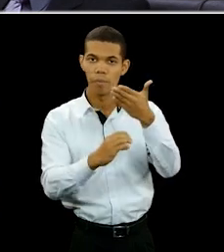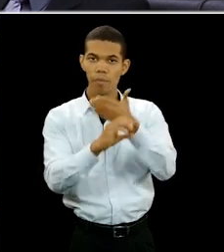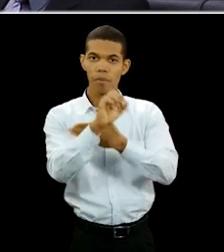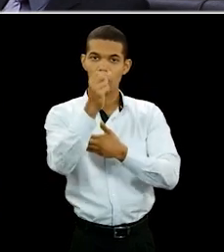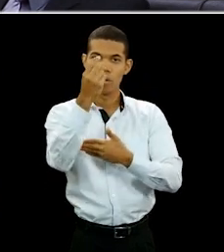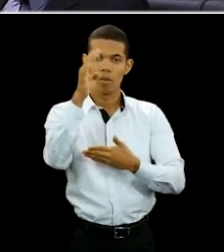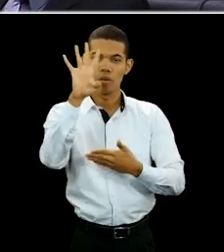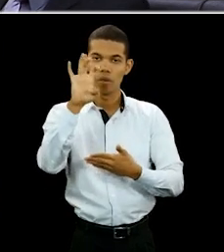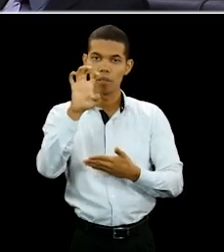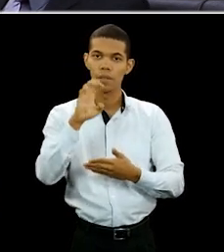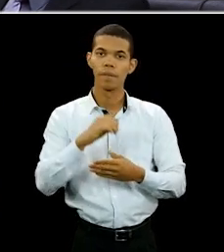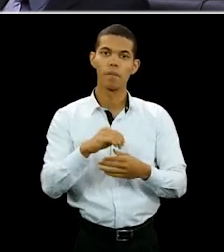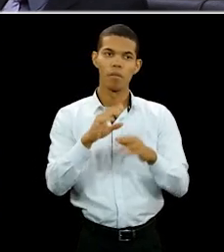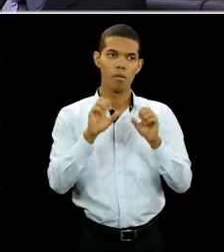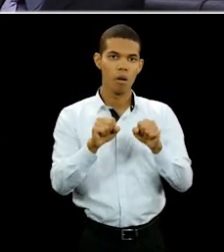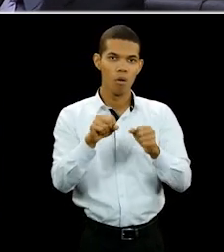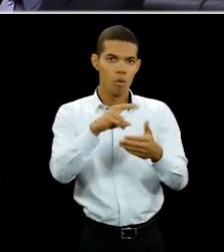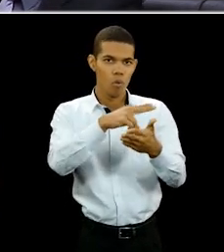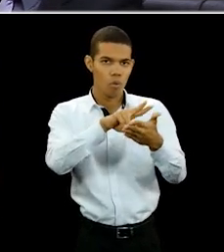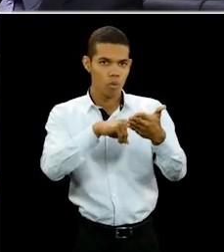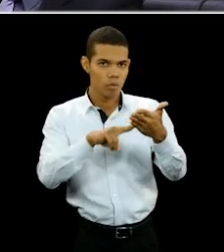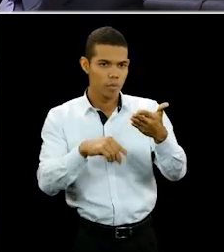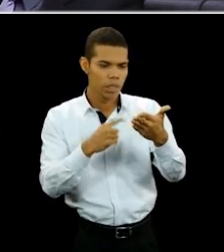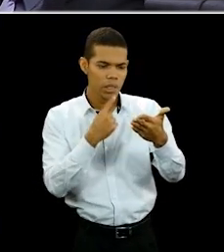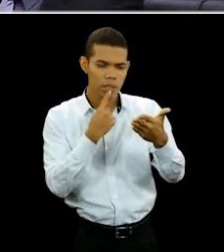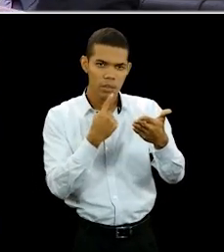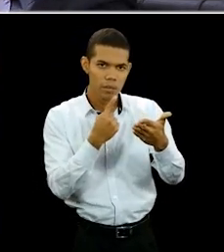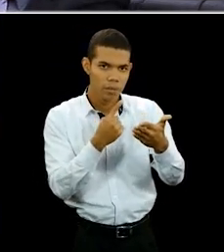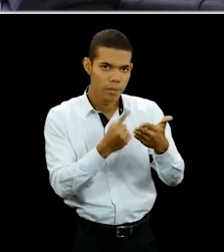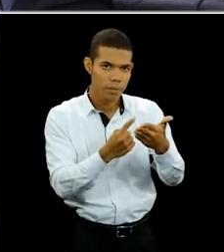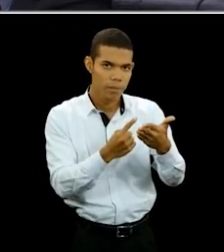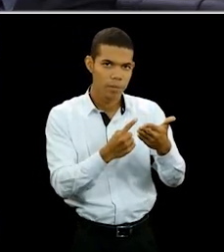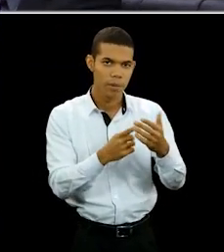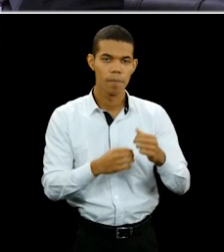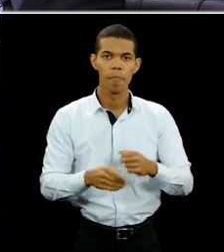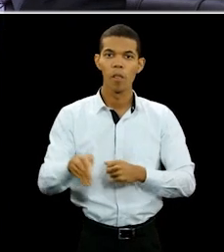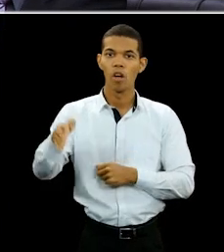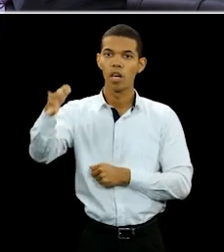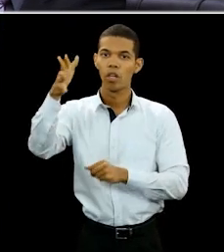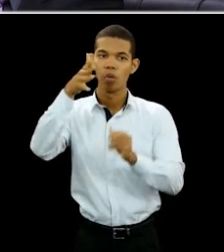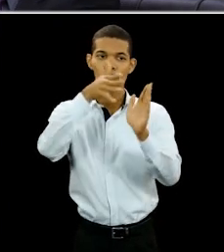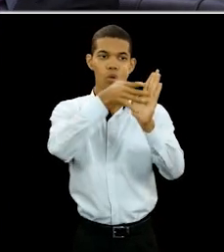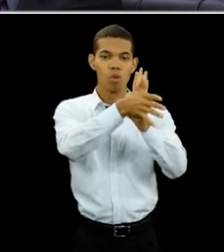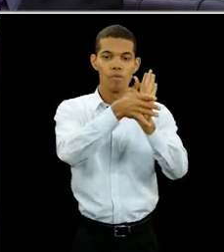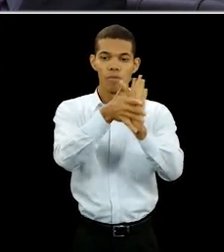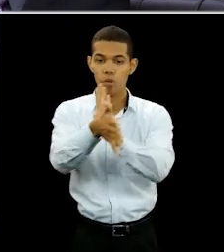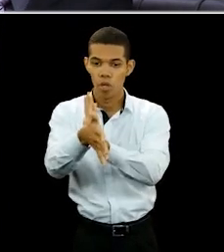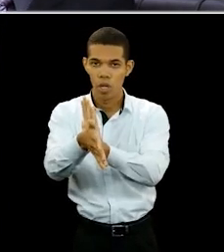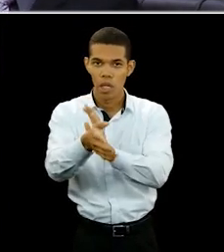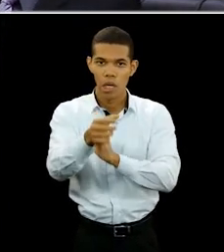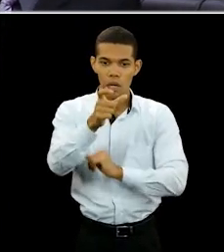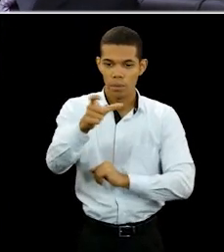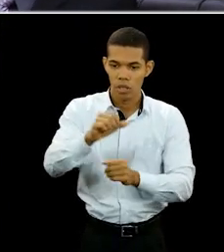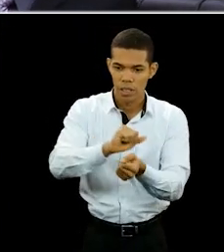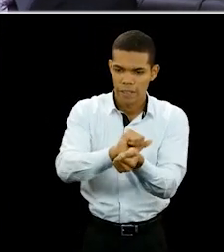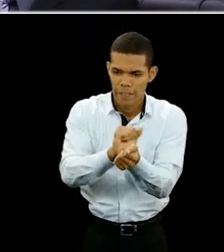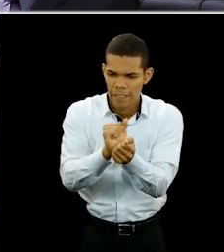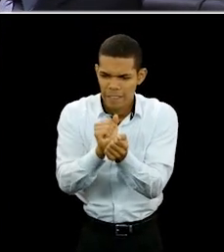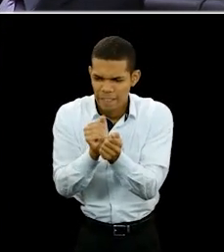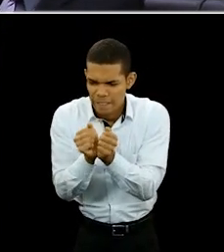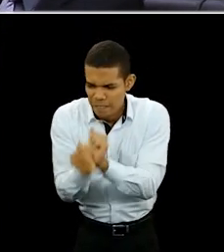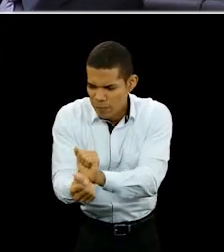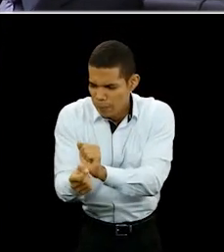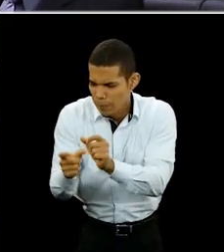mensaje maravilloso de parte de Dios a los cautivos que estaban en ese